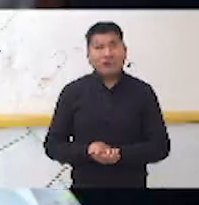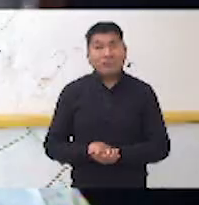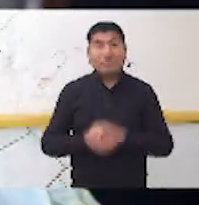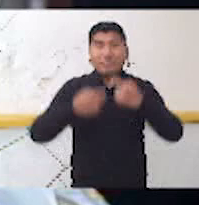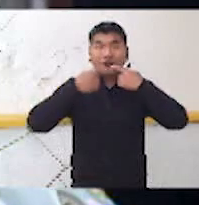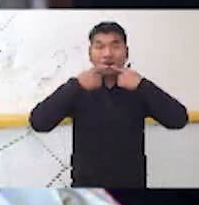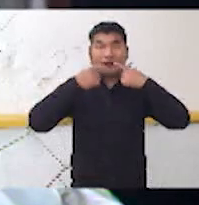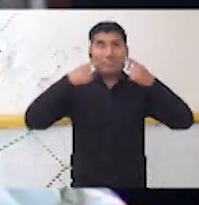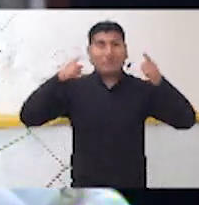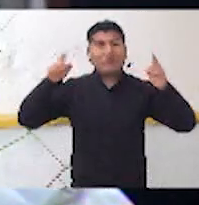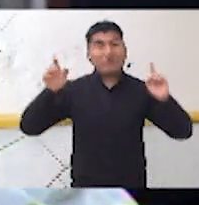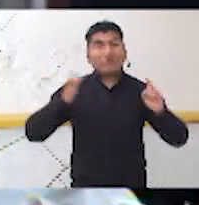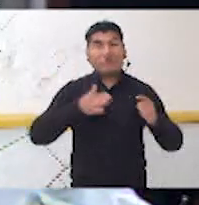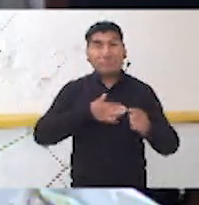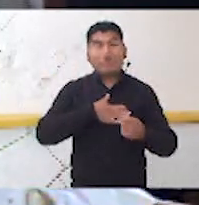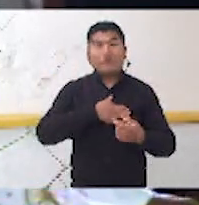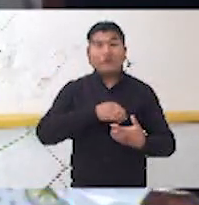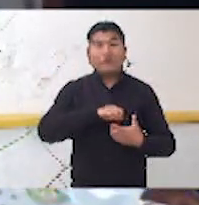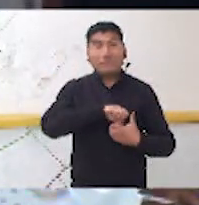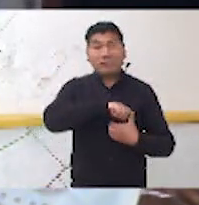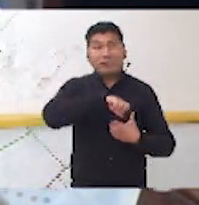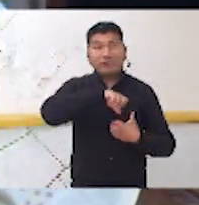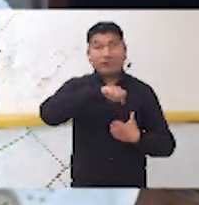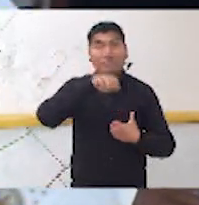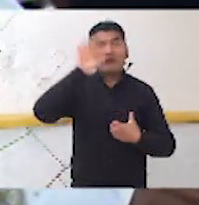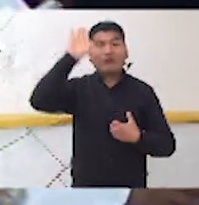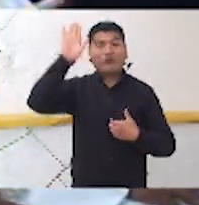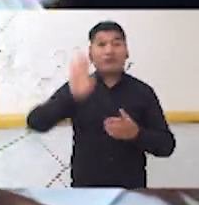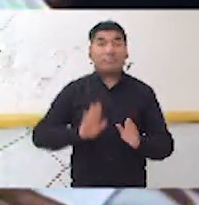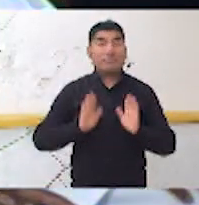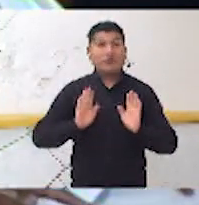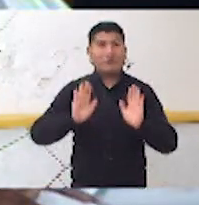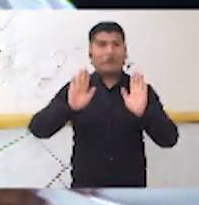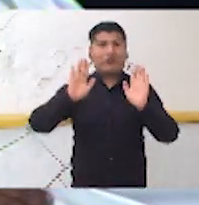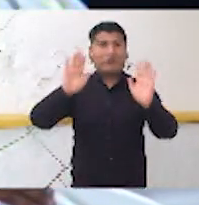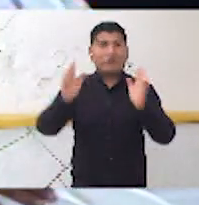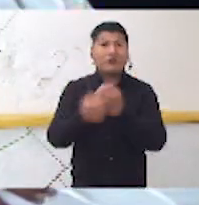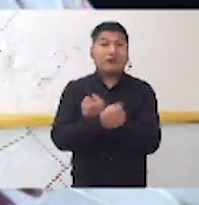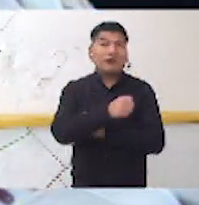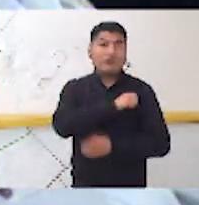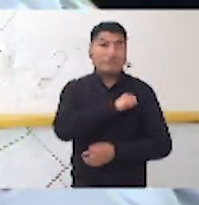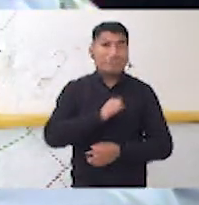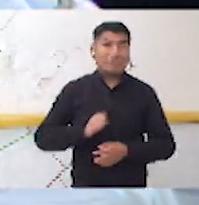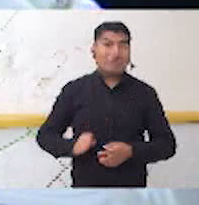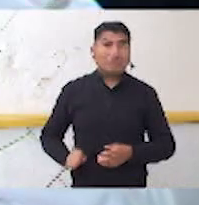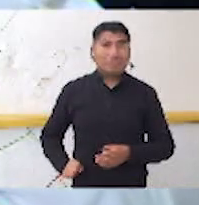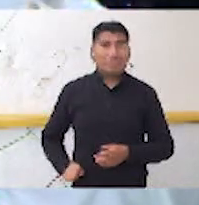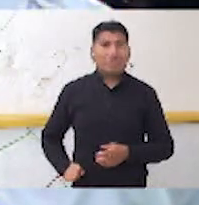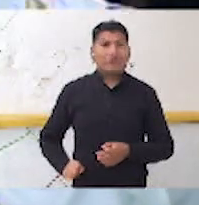Salvador. Proclama mi alma la grandeza del